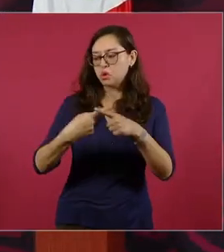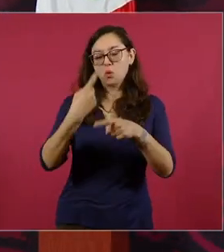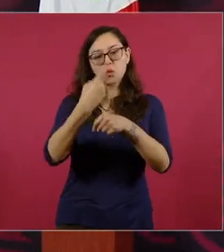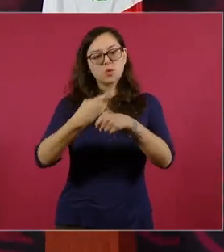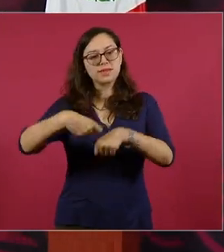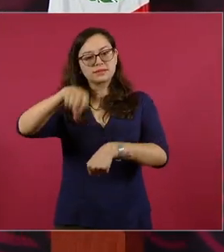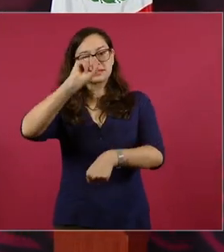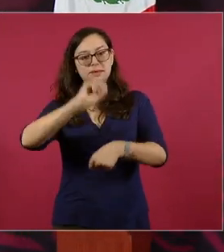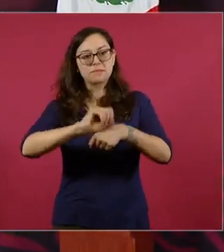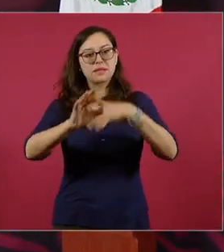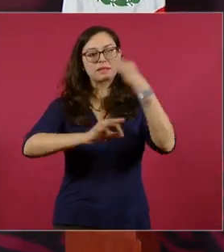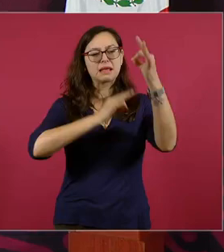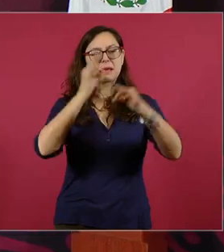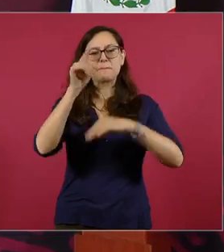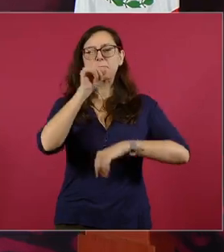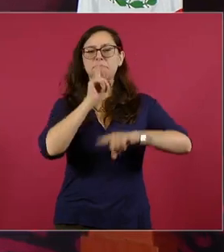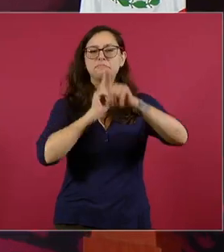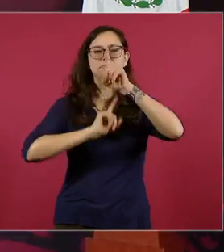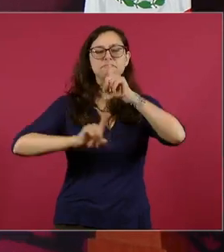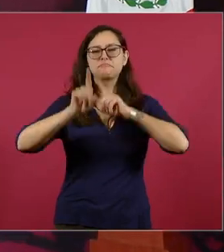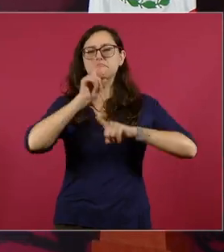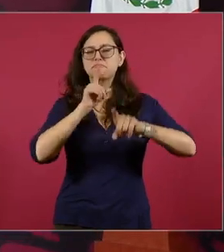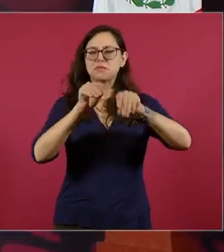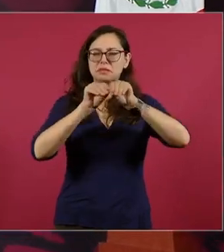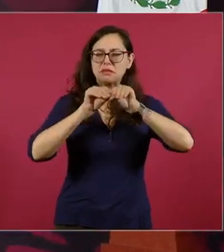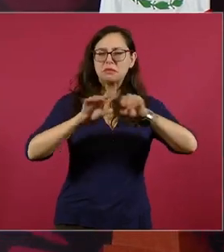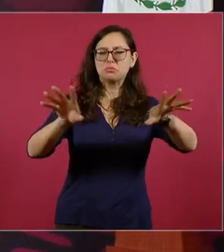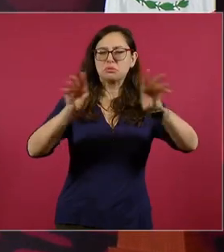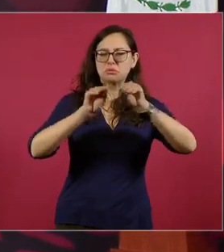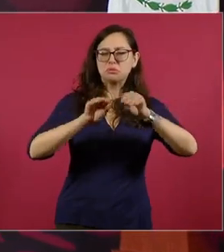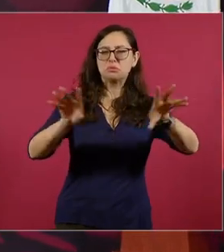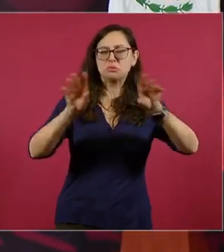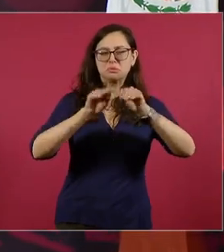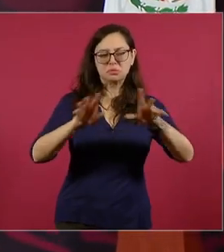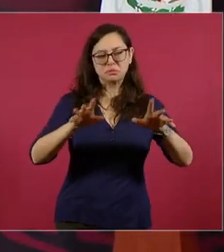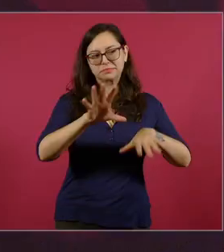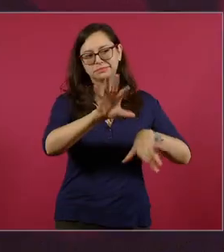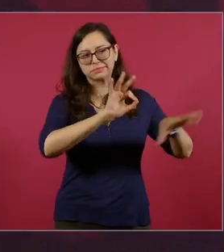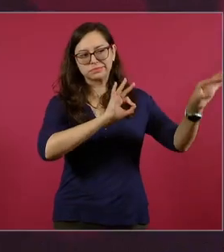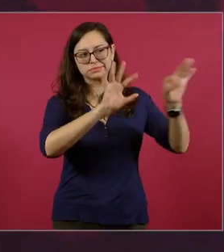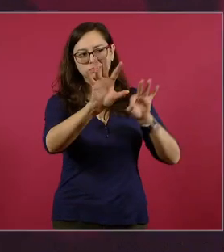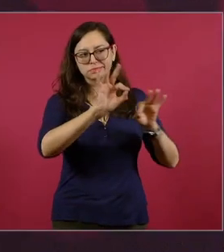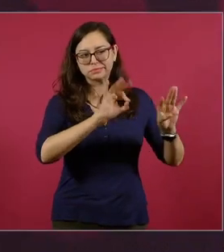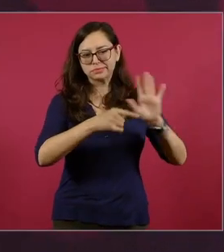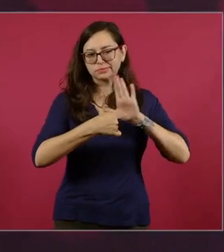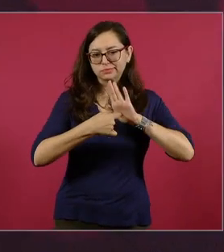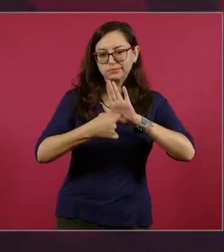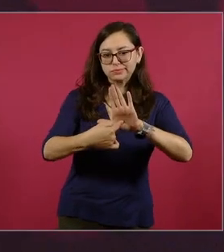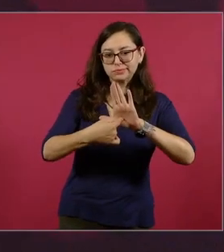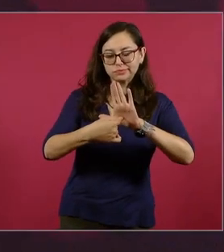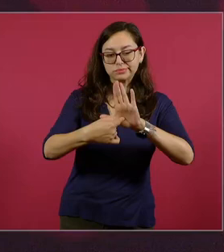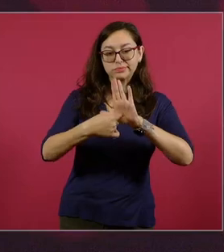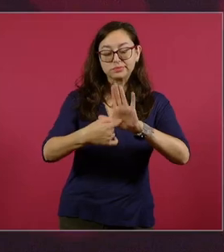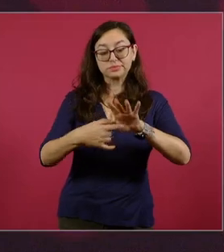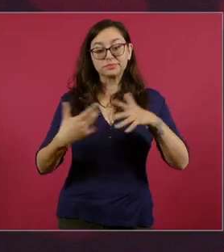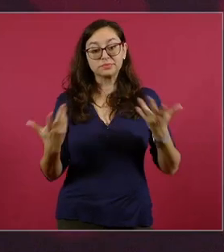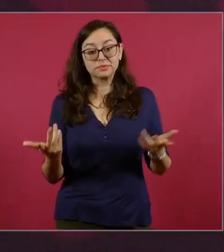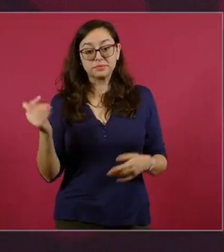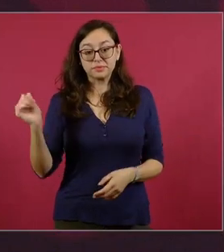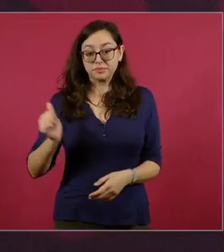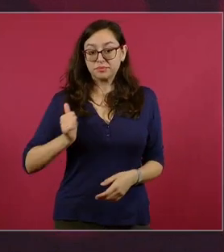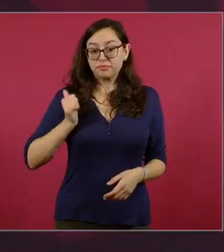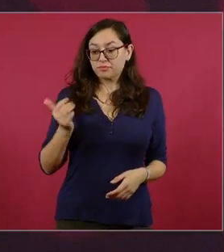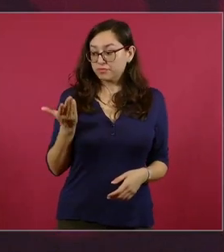Quiero aprovechar para agradecer a Elizabeth por su apoyo, su